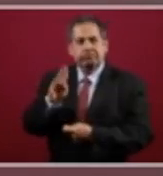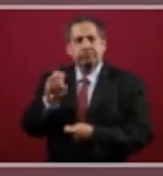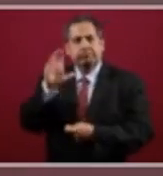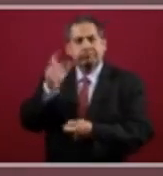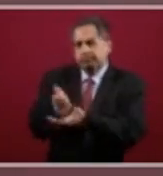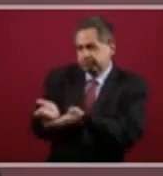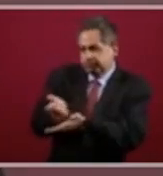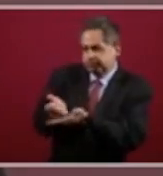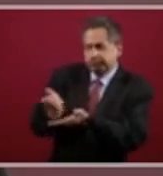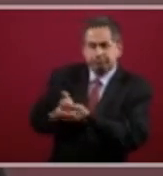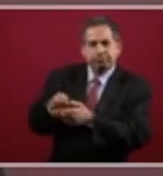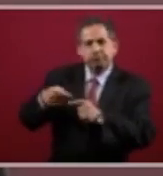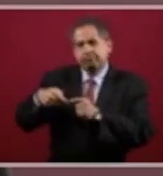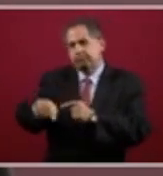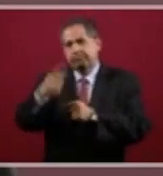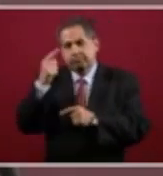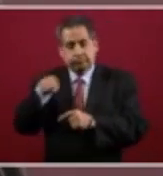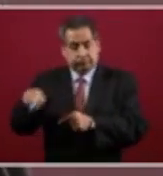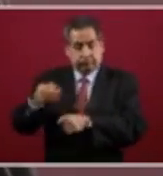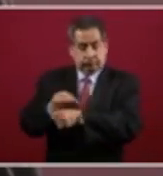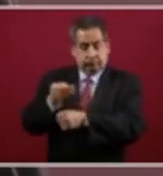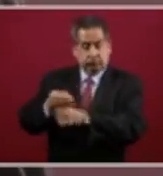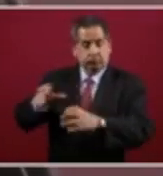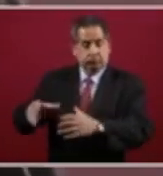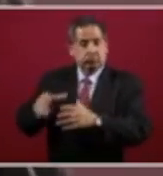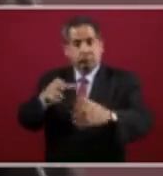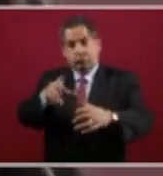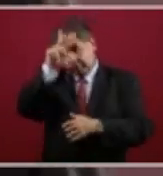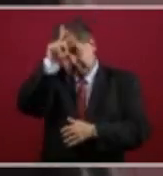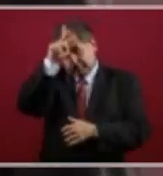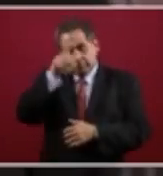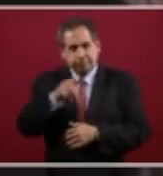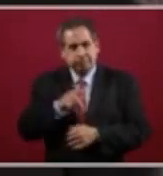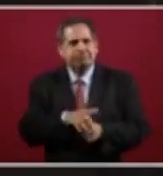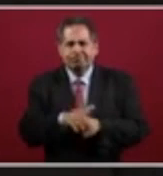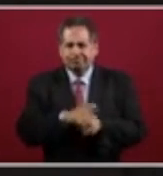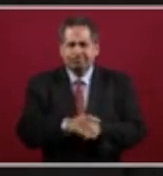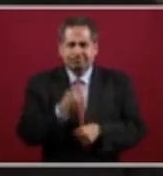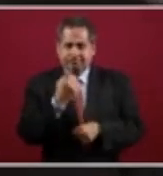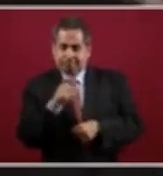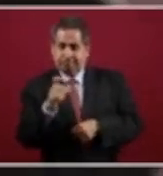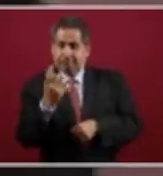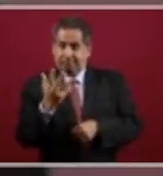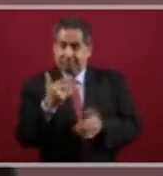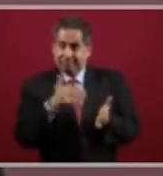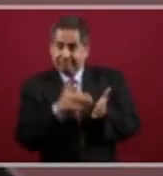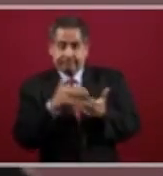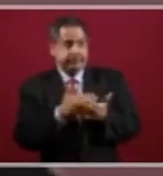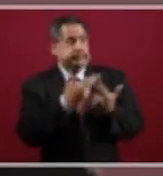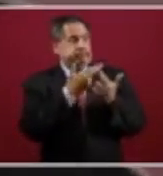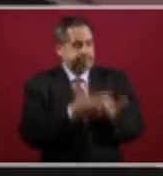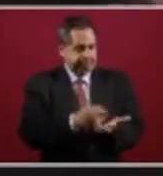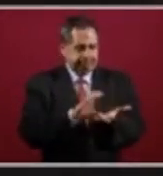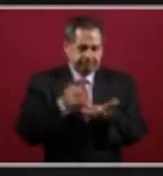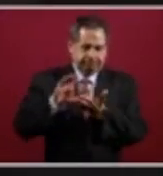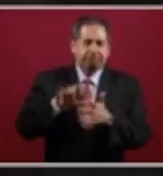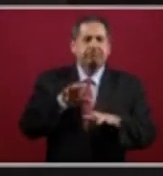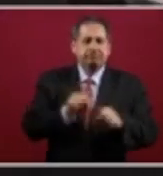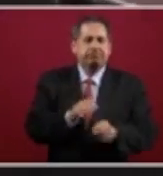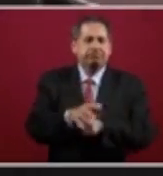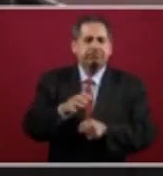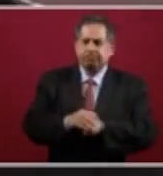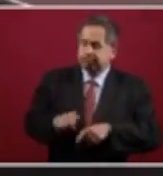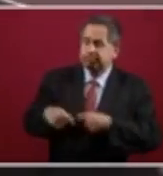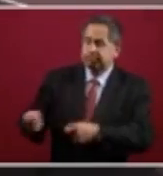que están participando en Perú. Con eso nos alcanza para entregarles en